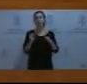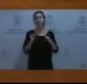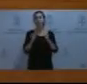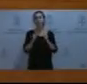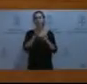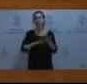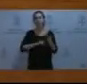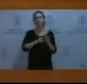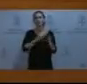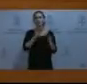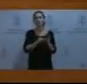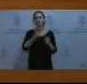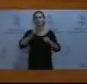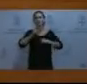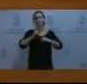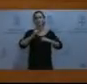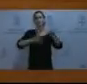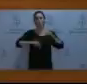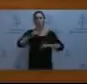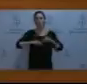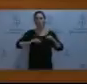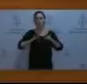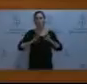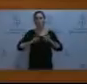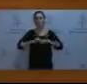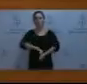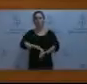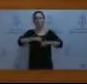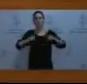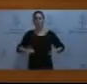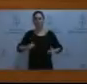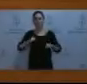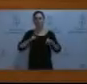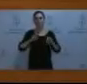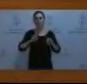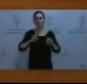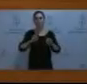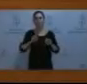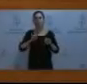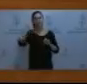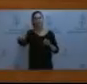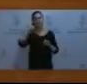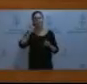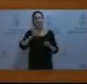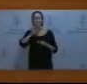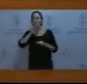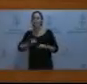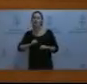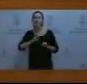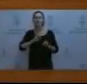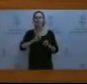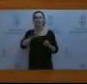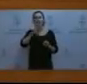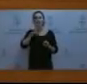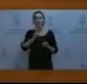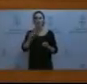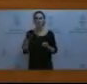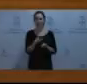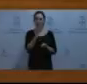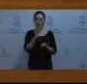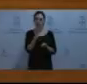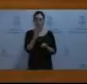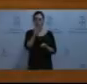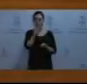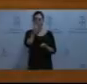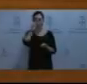la consolidación del yacimiento Chao San Martín. Bueno, ya parece que es un proyecto intervencionista, pero si a alguien le quedaba alguna duda, el 21 de julio de este